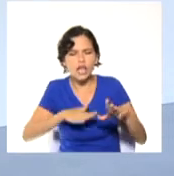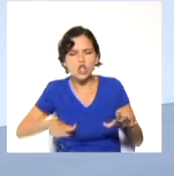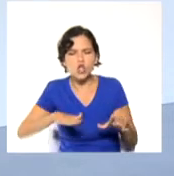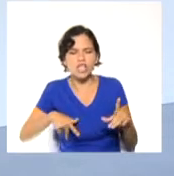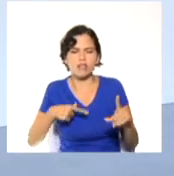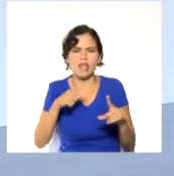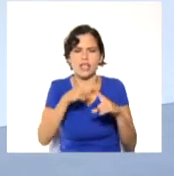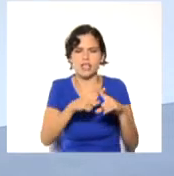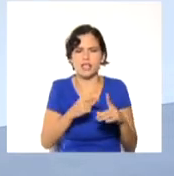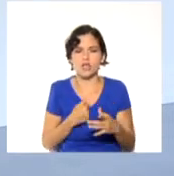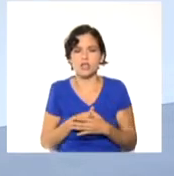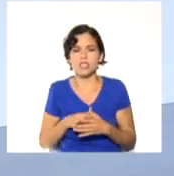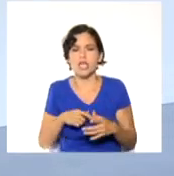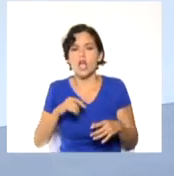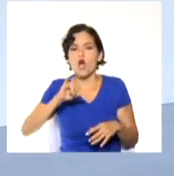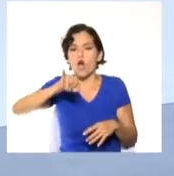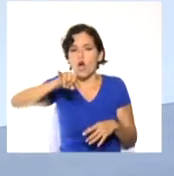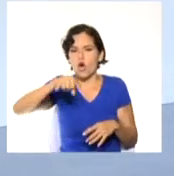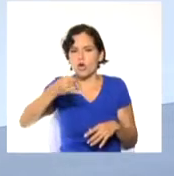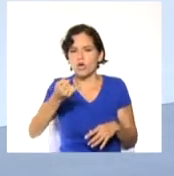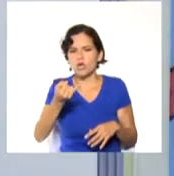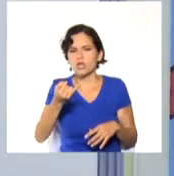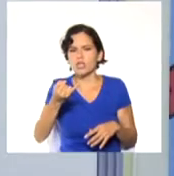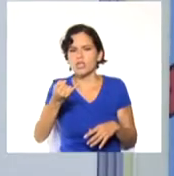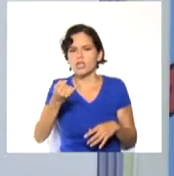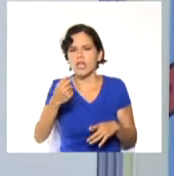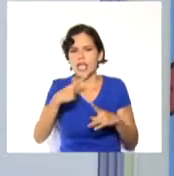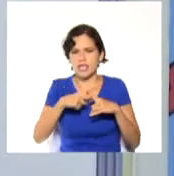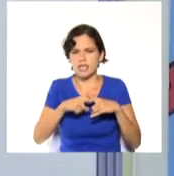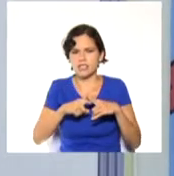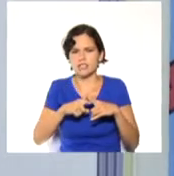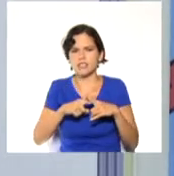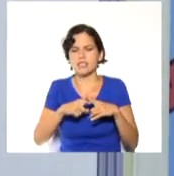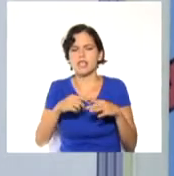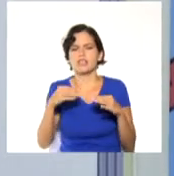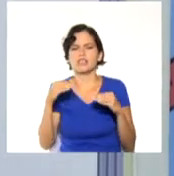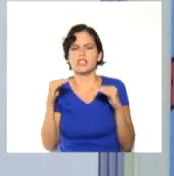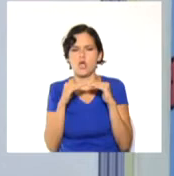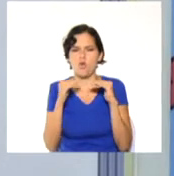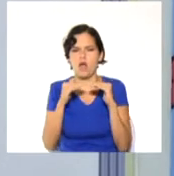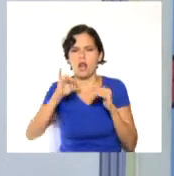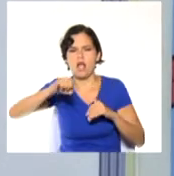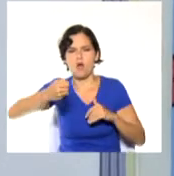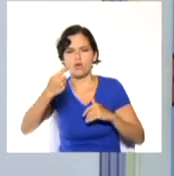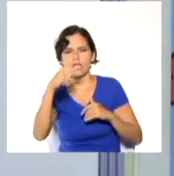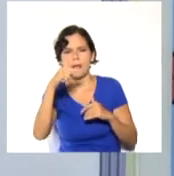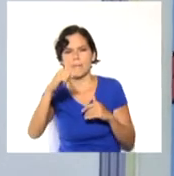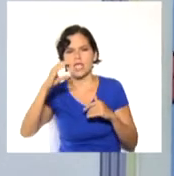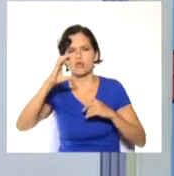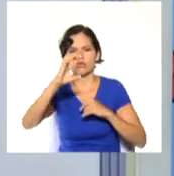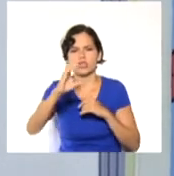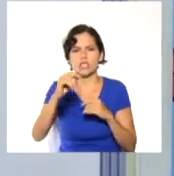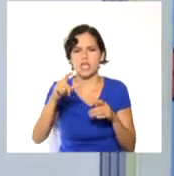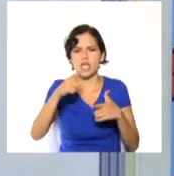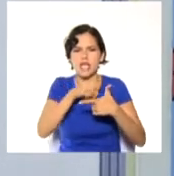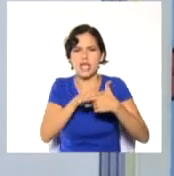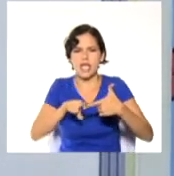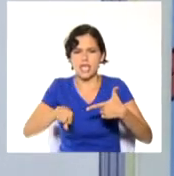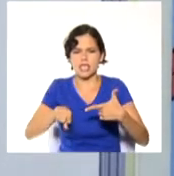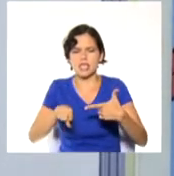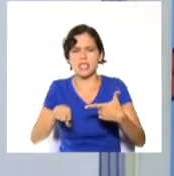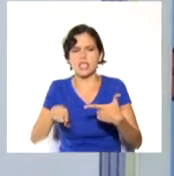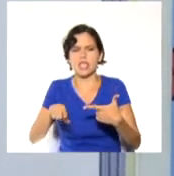igual a J menos C entre M. Entonces, al lado, ¿verdad?, con